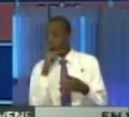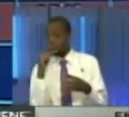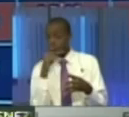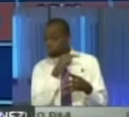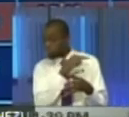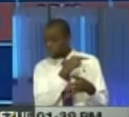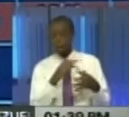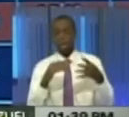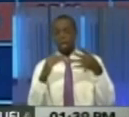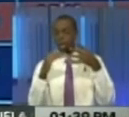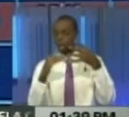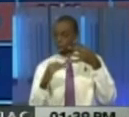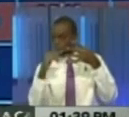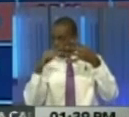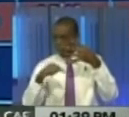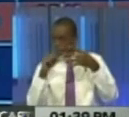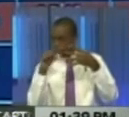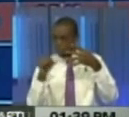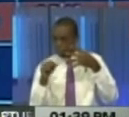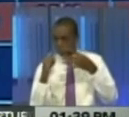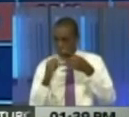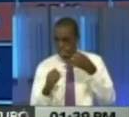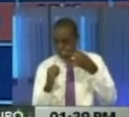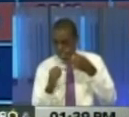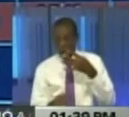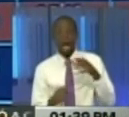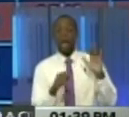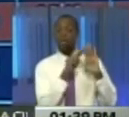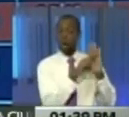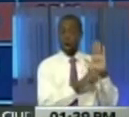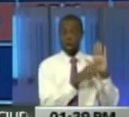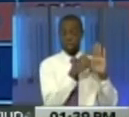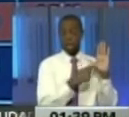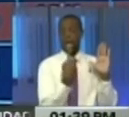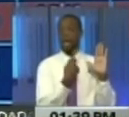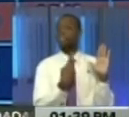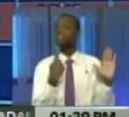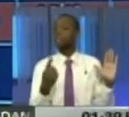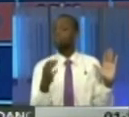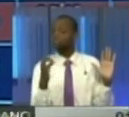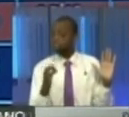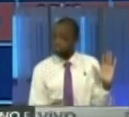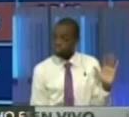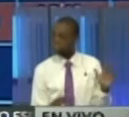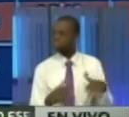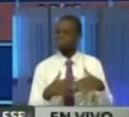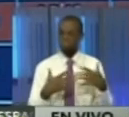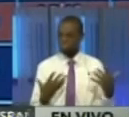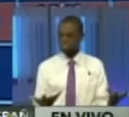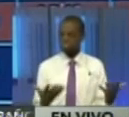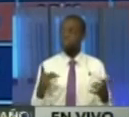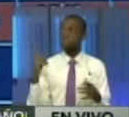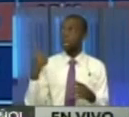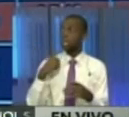normativos, se establece una serie, la misma norma establece una serie